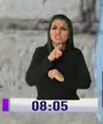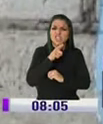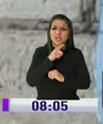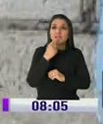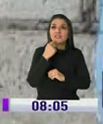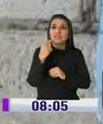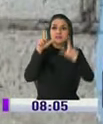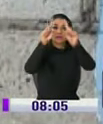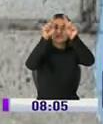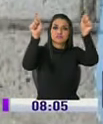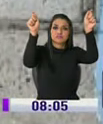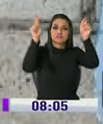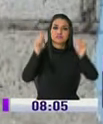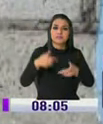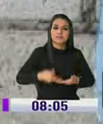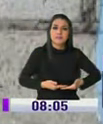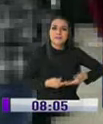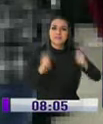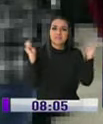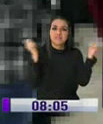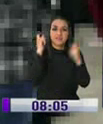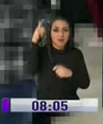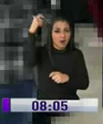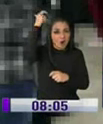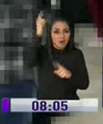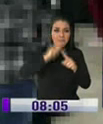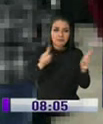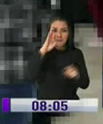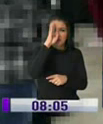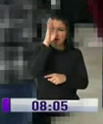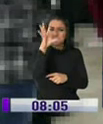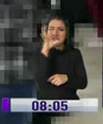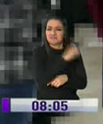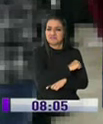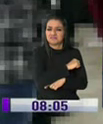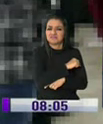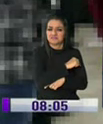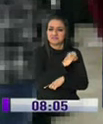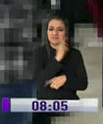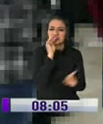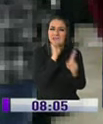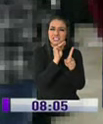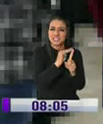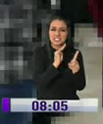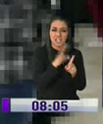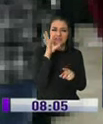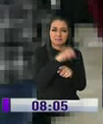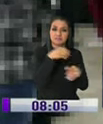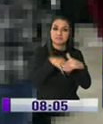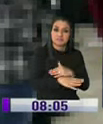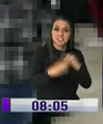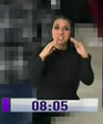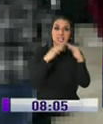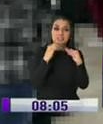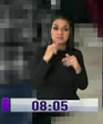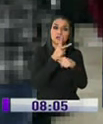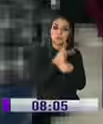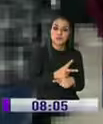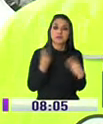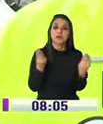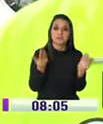shower, pero agentes de la DINAPEN lograron descifrar los mensajes y llegaron hasta el domicilio para precautelar la integridad de los jóvenes.